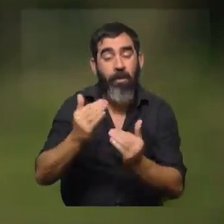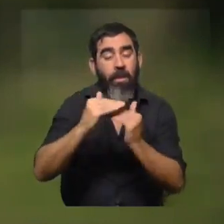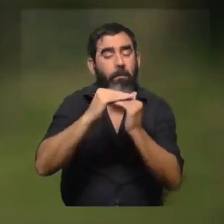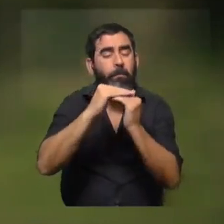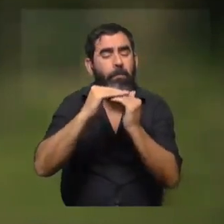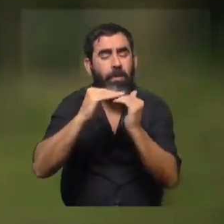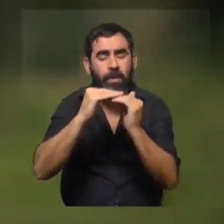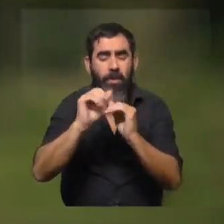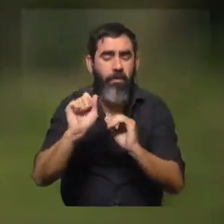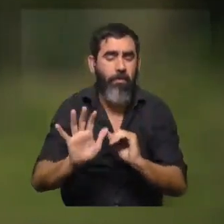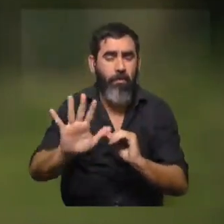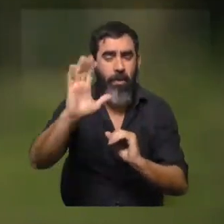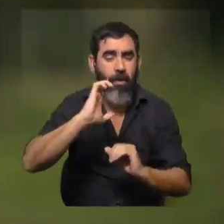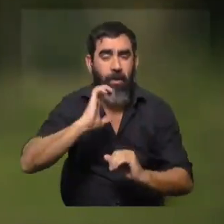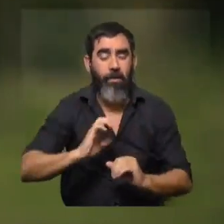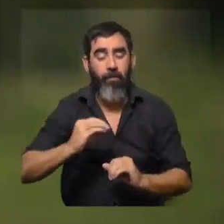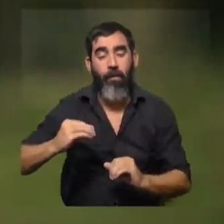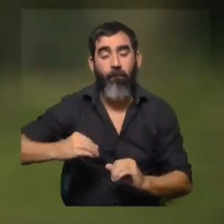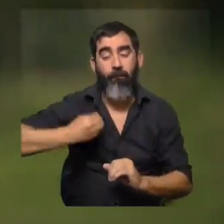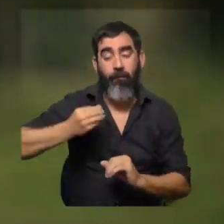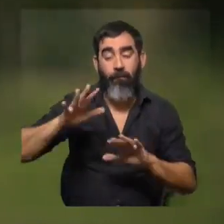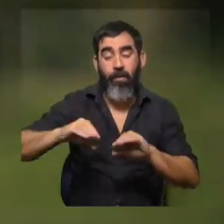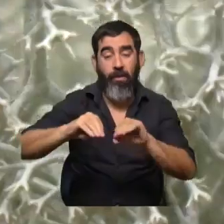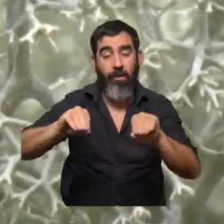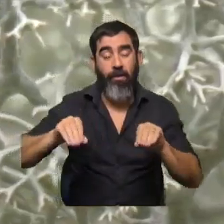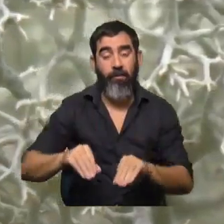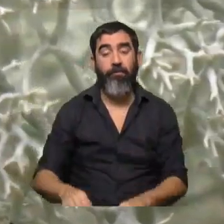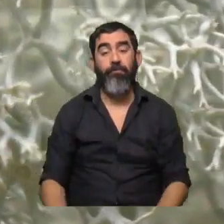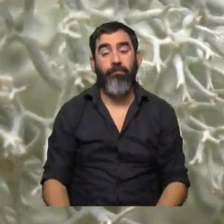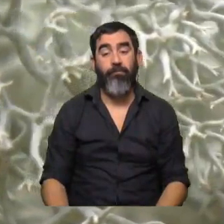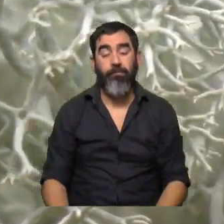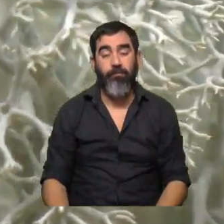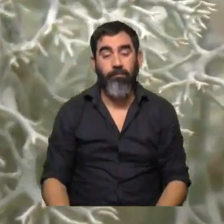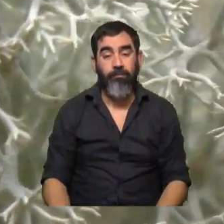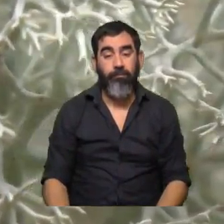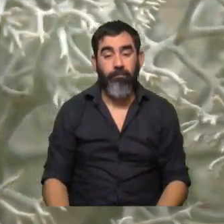mínimas características para poder sobrevivir en ese medio terrestre.